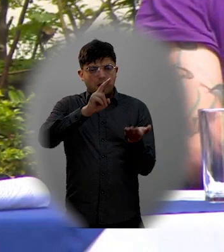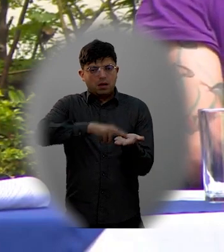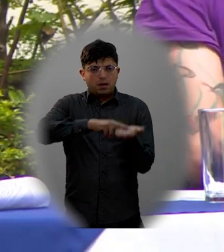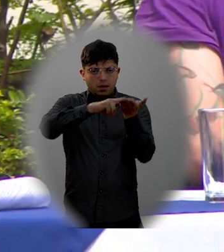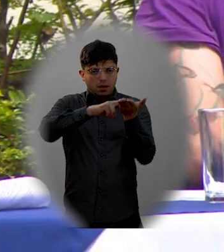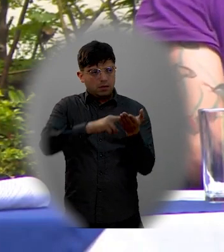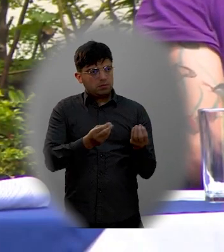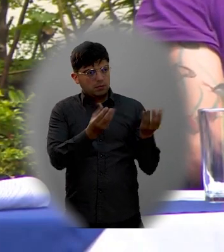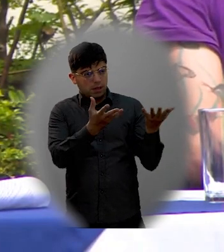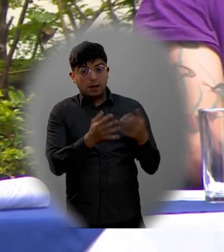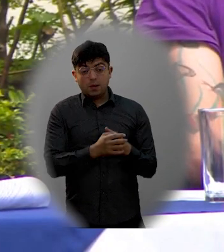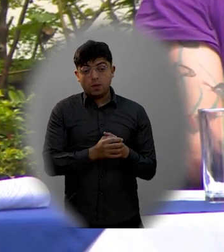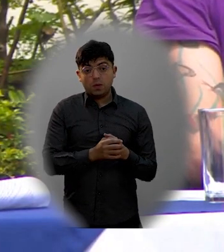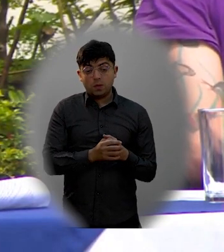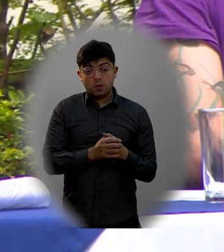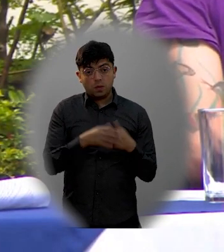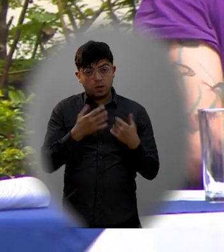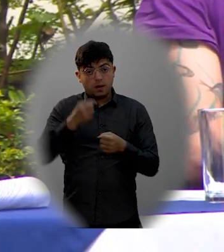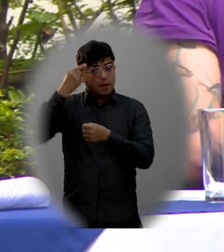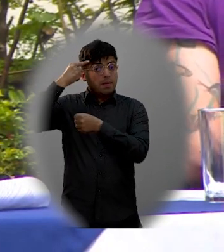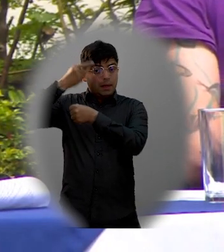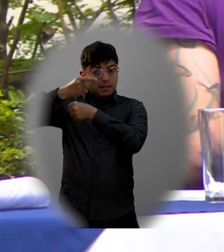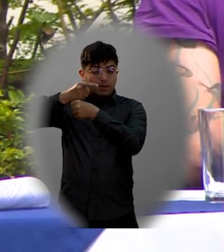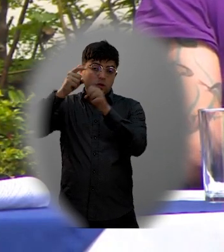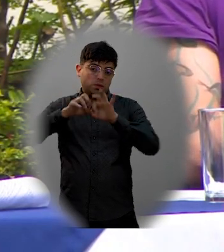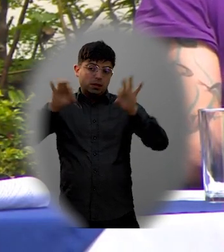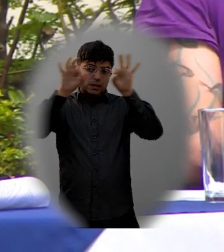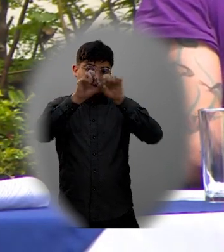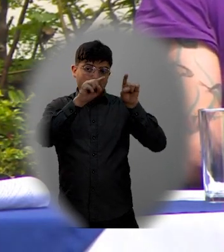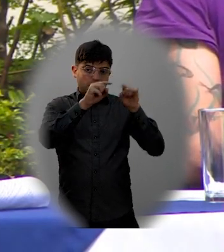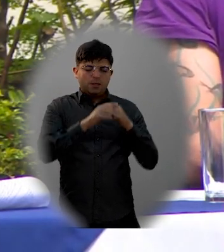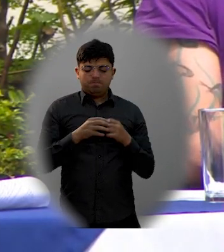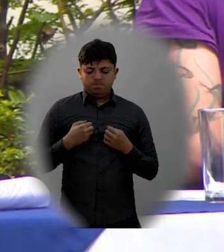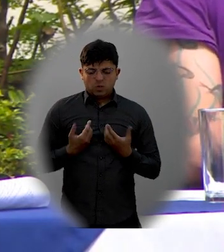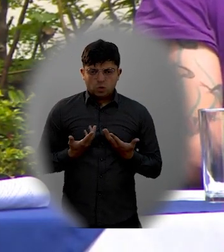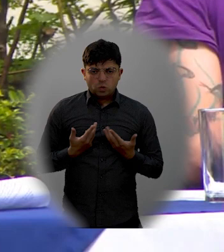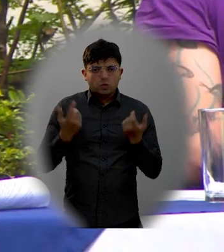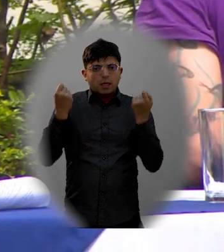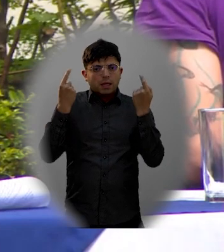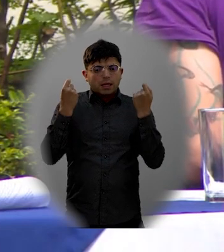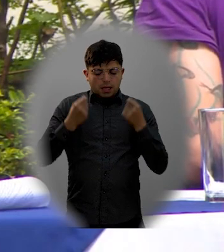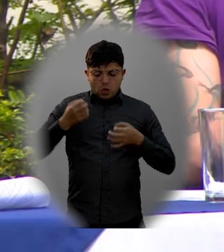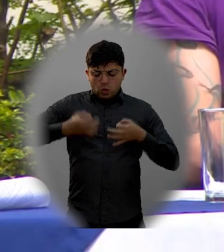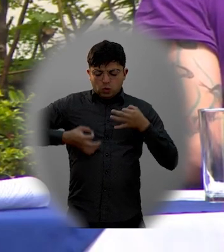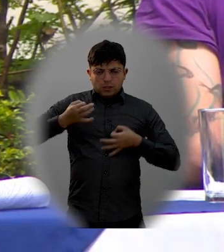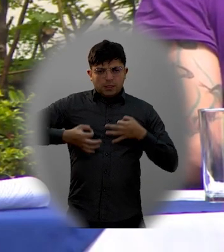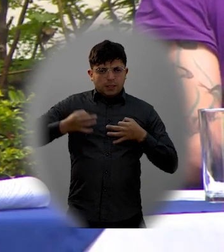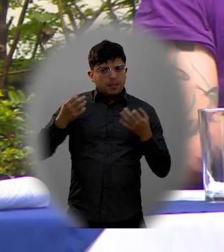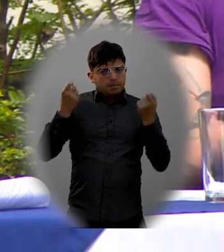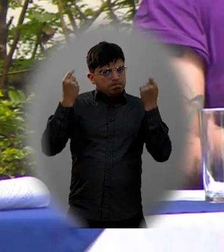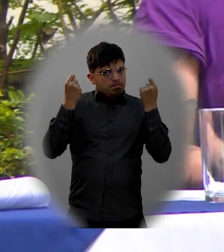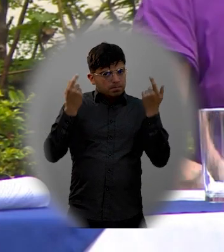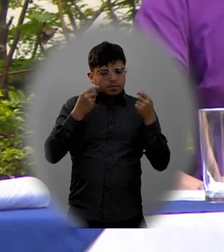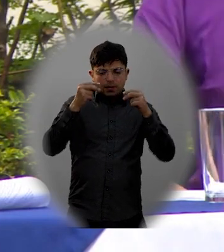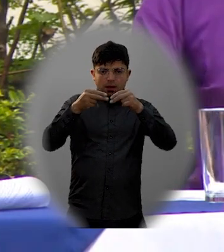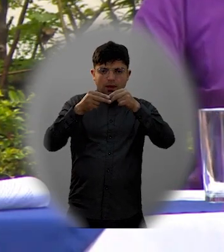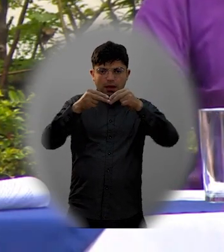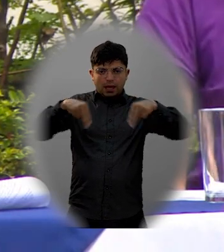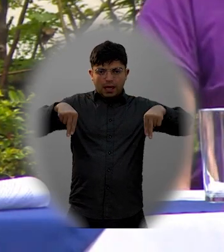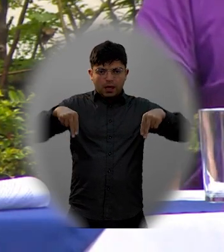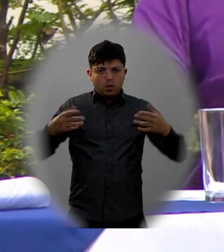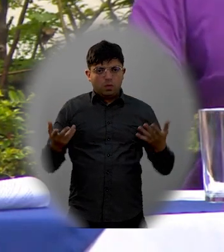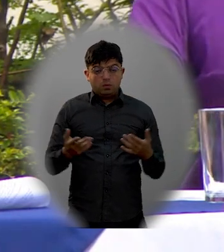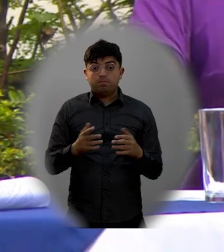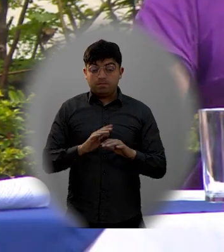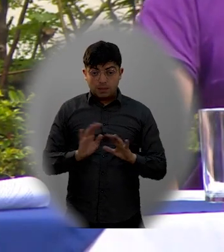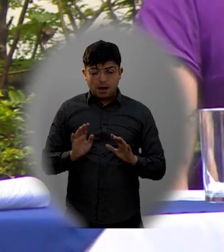restaurativa como uno de sus principios fundamentales. ¿Qué es lo que vamos a entender por justicia de género? Más